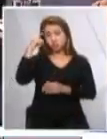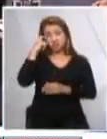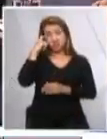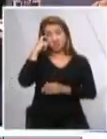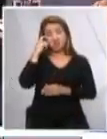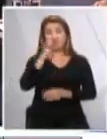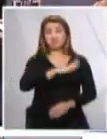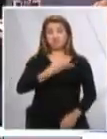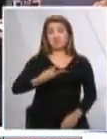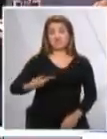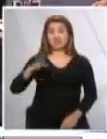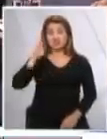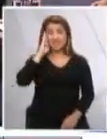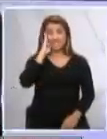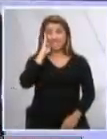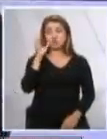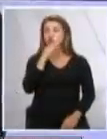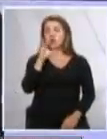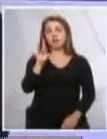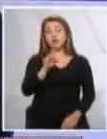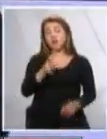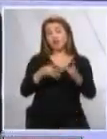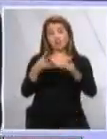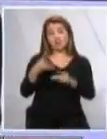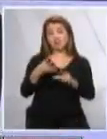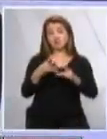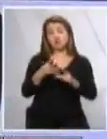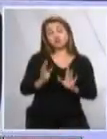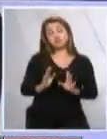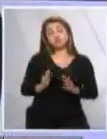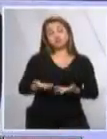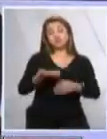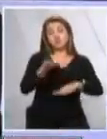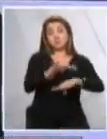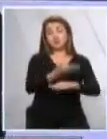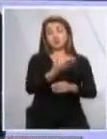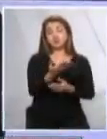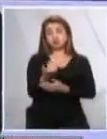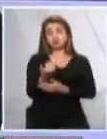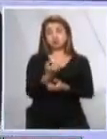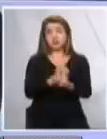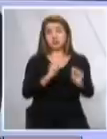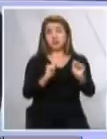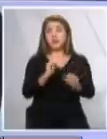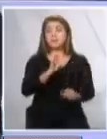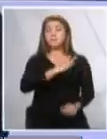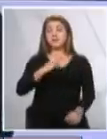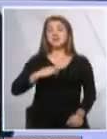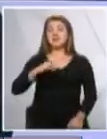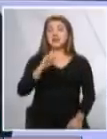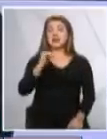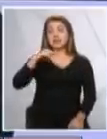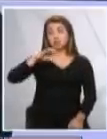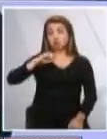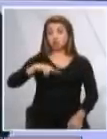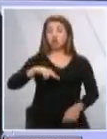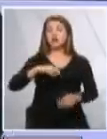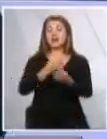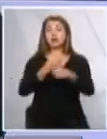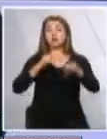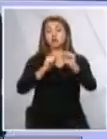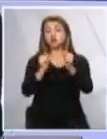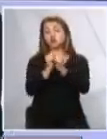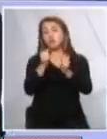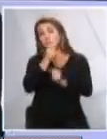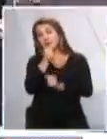efectivamente Michelle Bachelet hoy día ya no tiene más alternativa que entregarlo. Creo que la ministra Rincón renunció por la prensa, en la práctica, con o